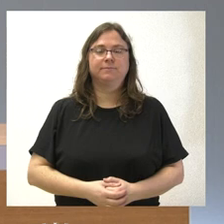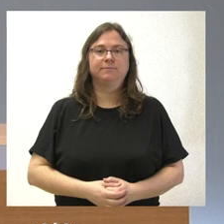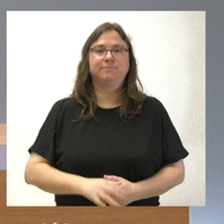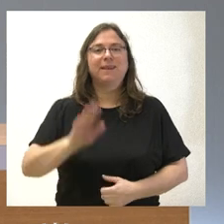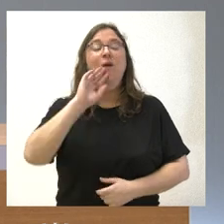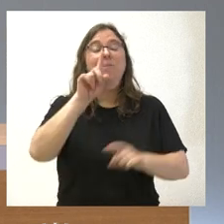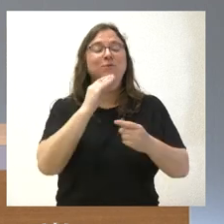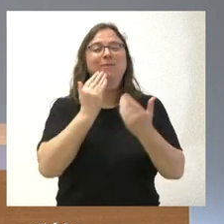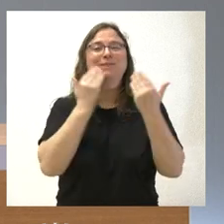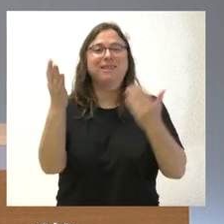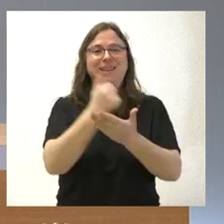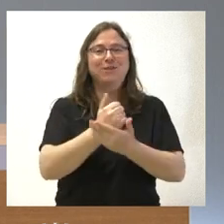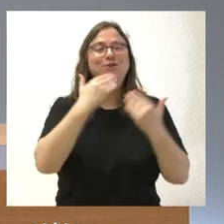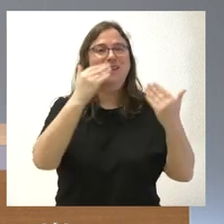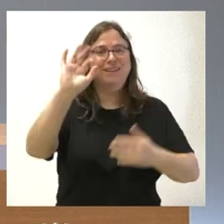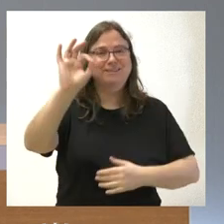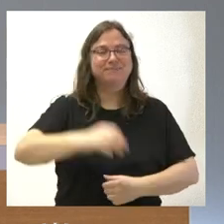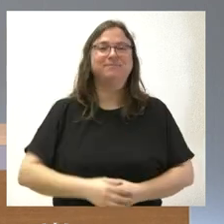todos pues muchas